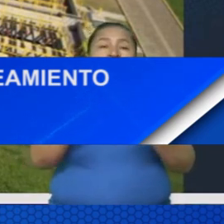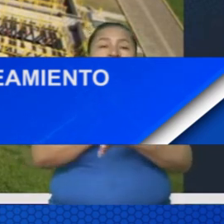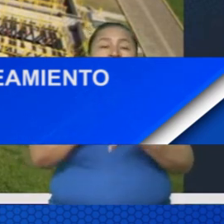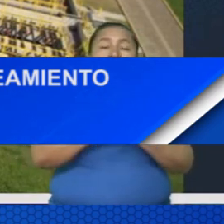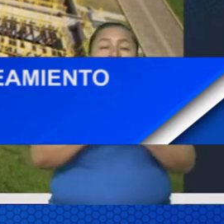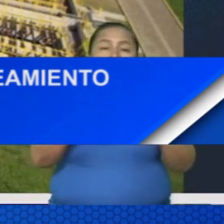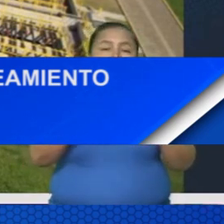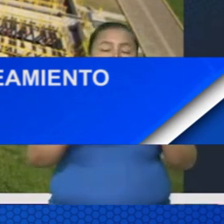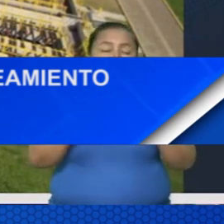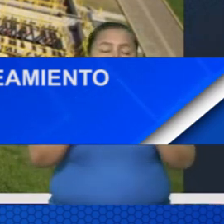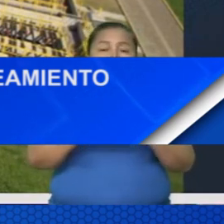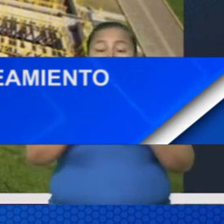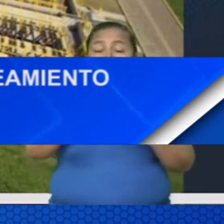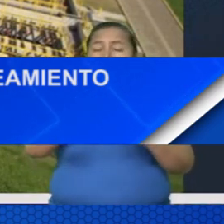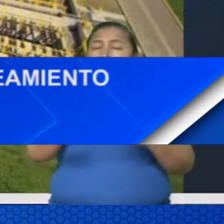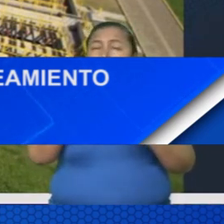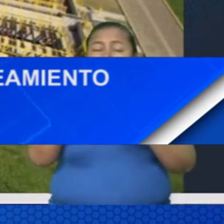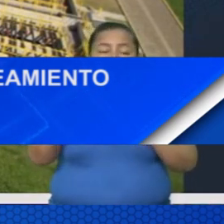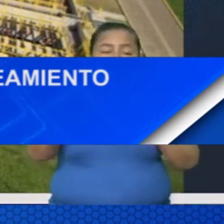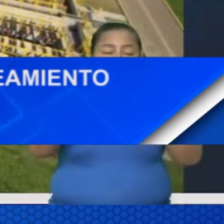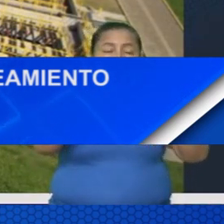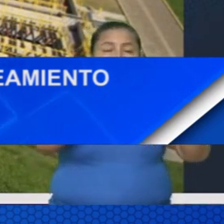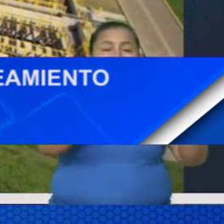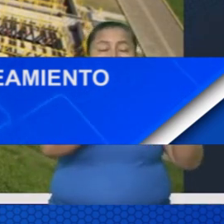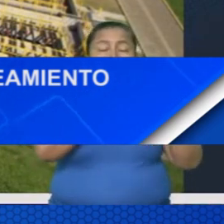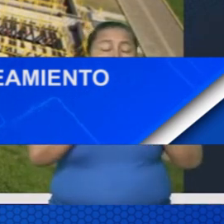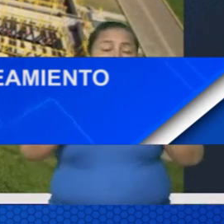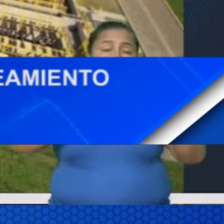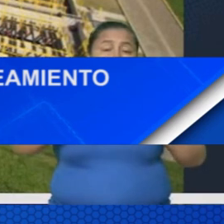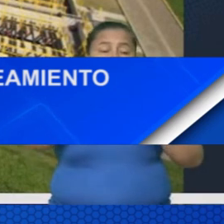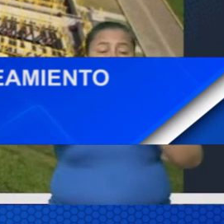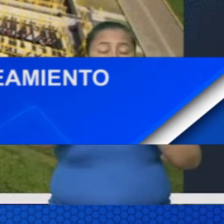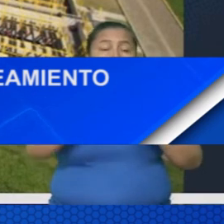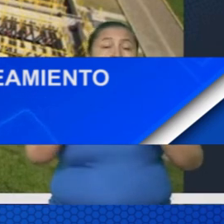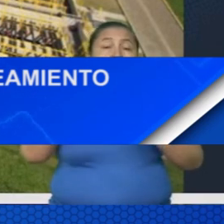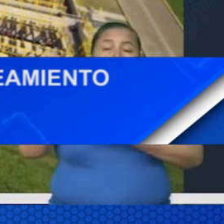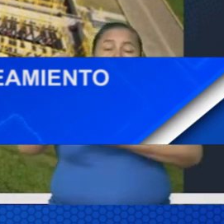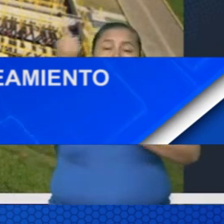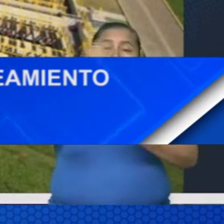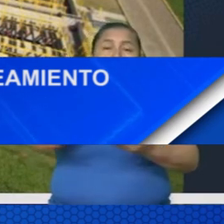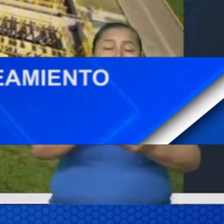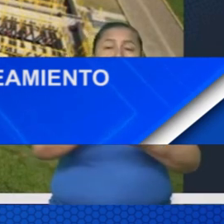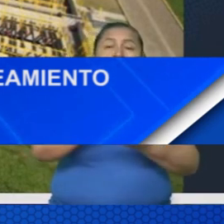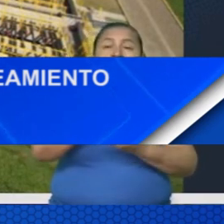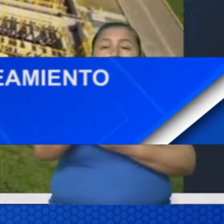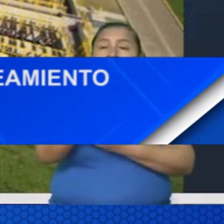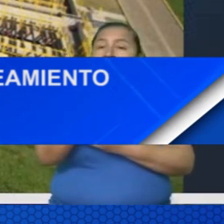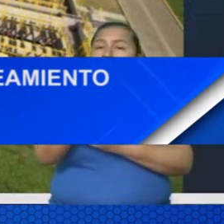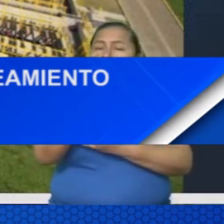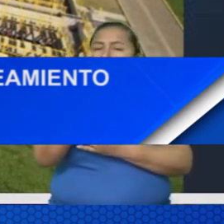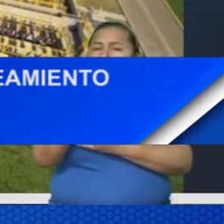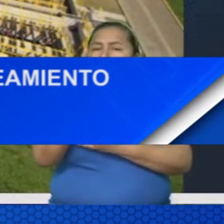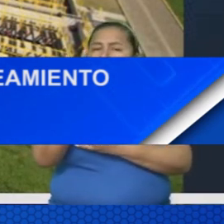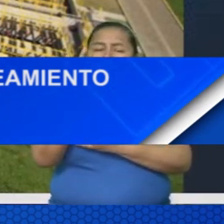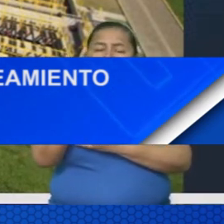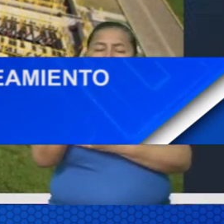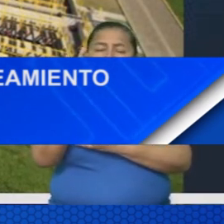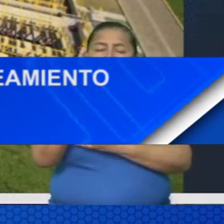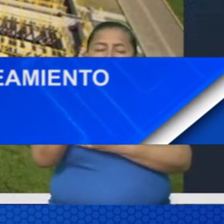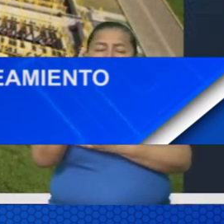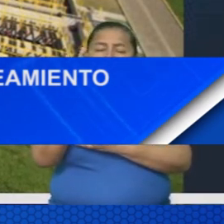sea, no estamos hablando que el 80% necesariamente de las ciudades van a tener alcantarillado sanitario. Estamos trabajando para que todas las